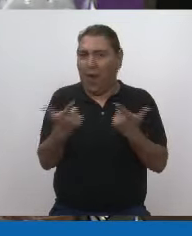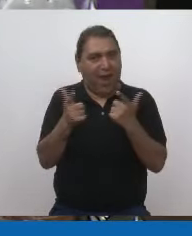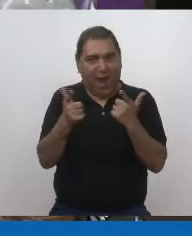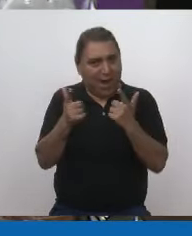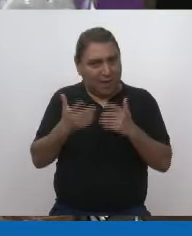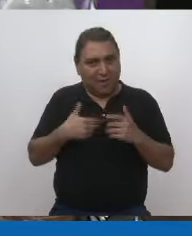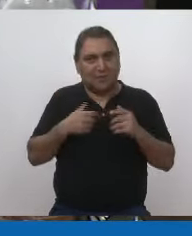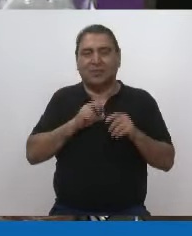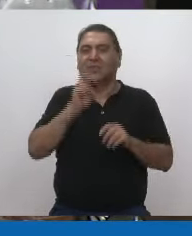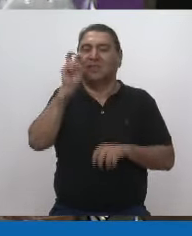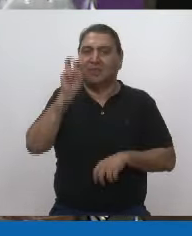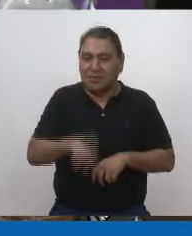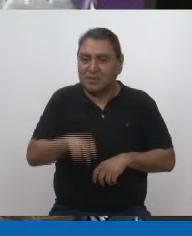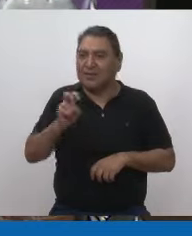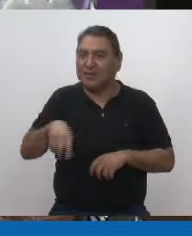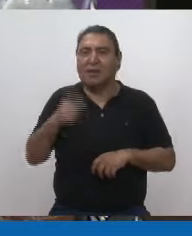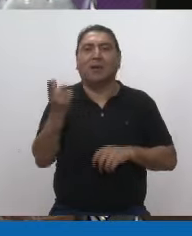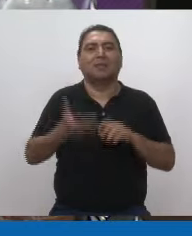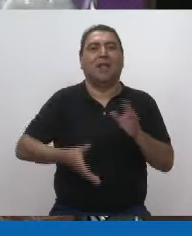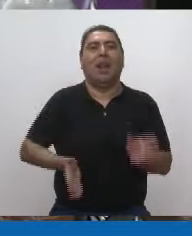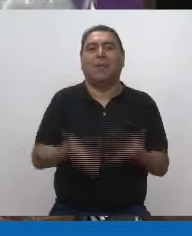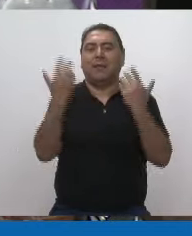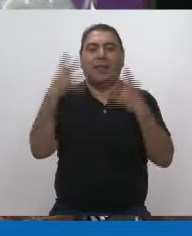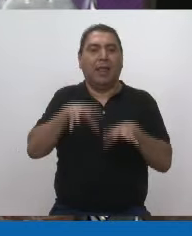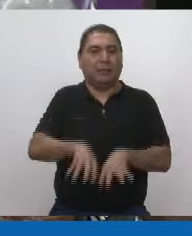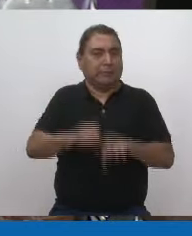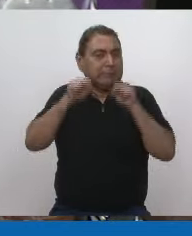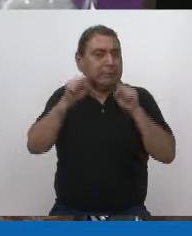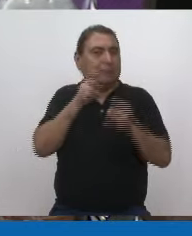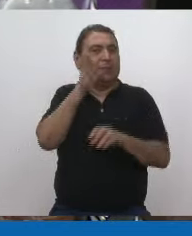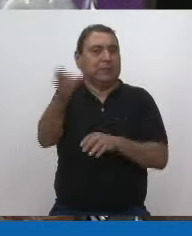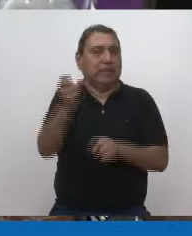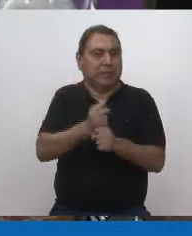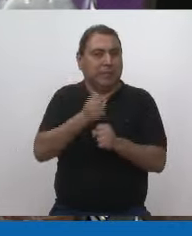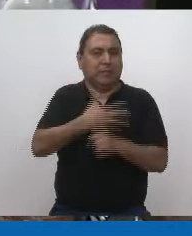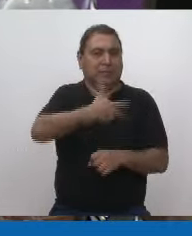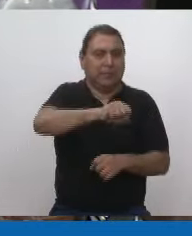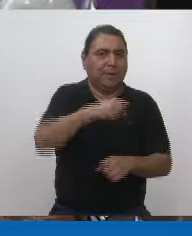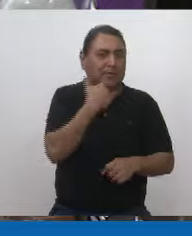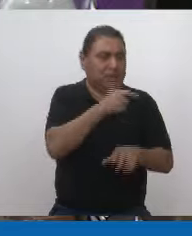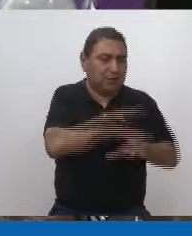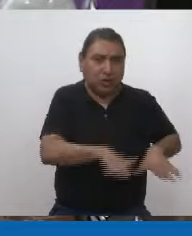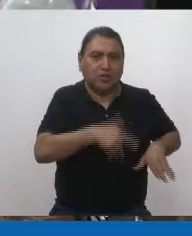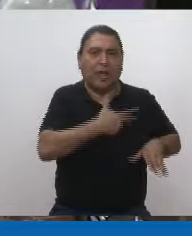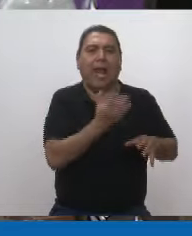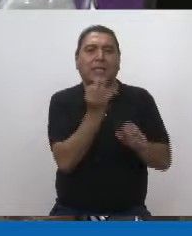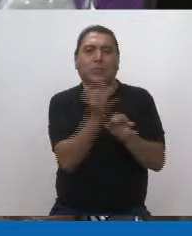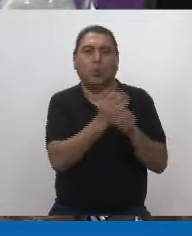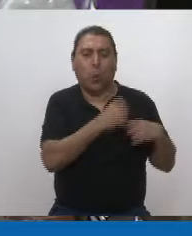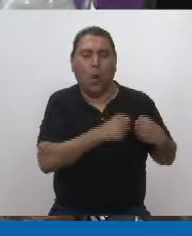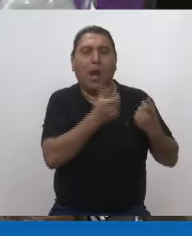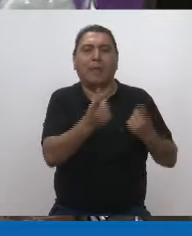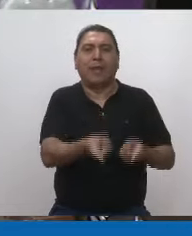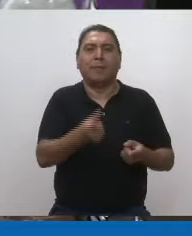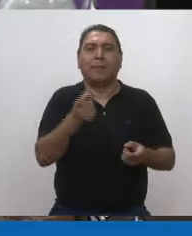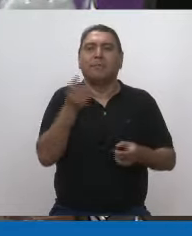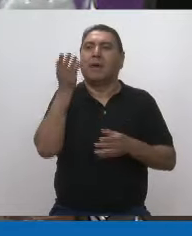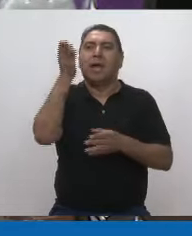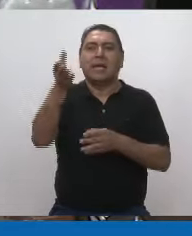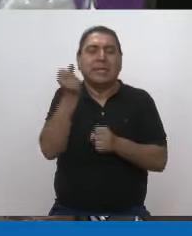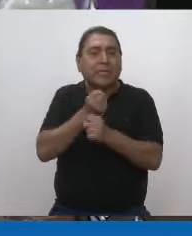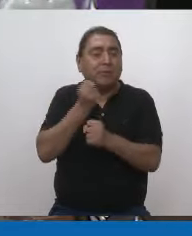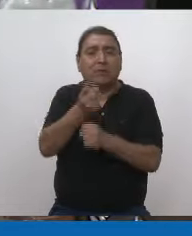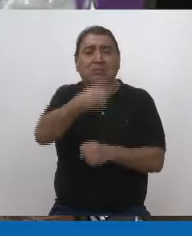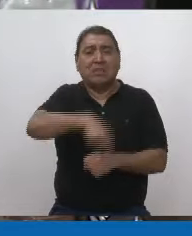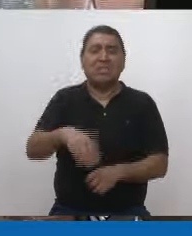pie que se levanta a la mañana para ir a trabajar, a llevar a los chicos al colegio, para ir a buscar el mango. No les importó